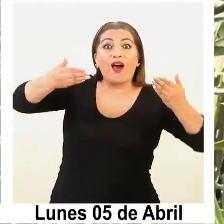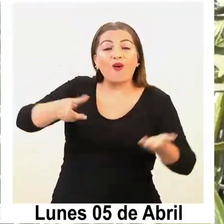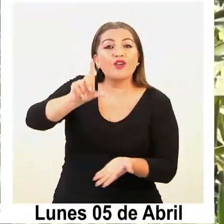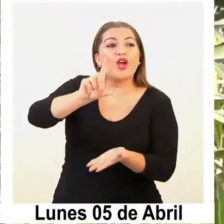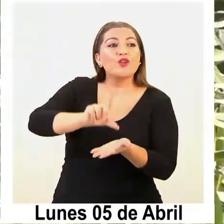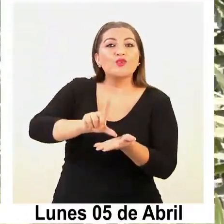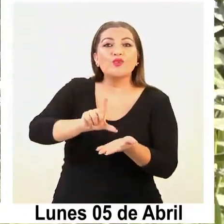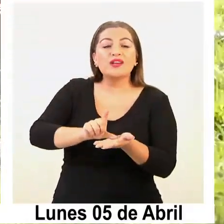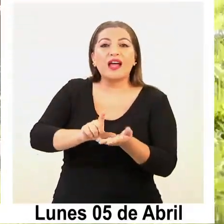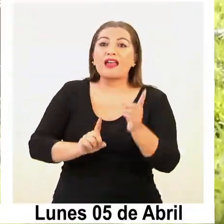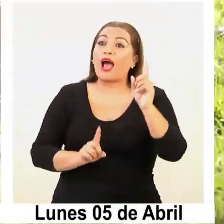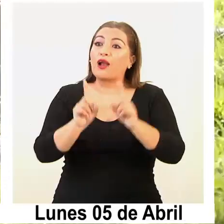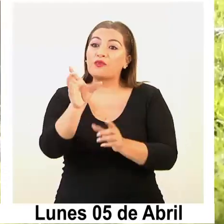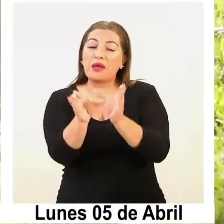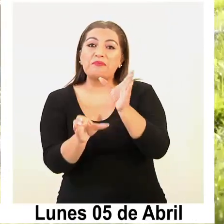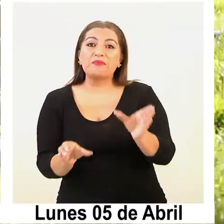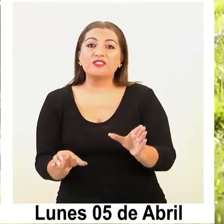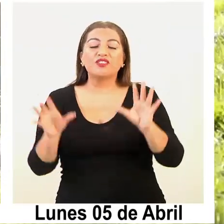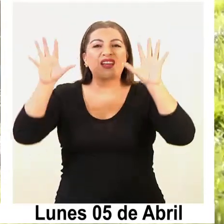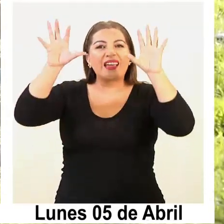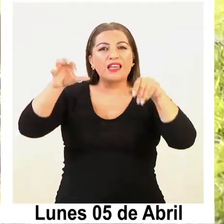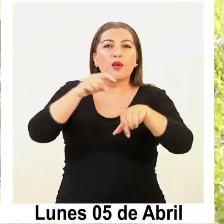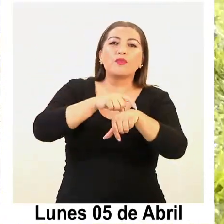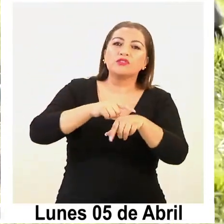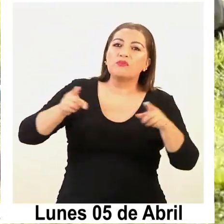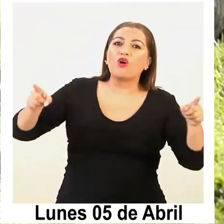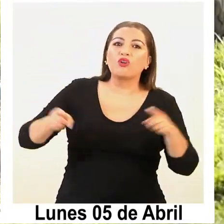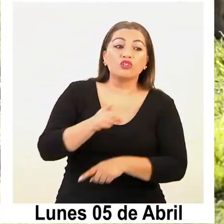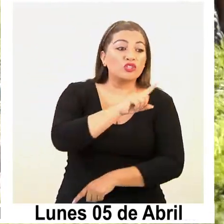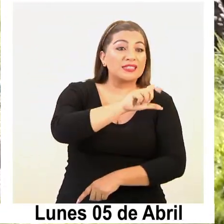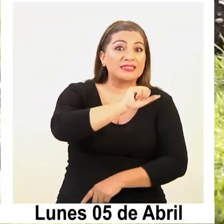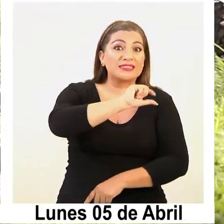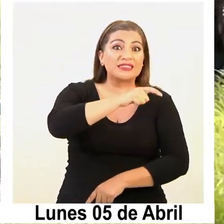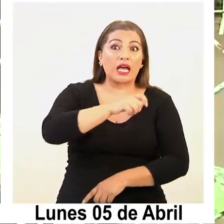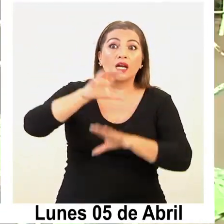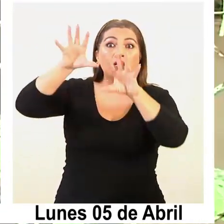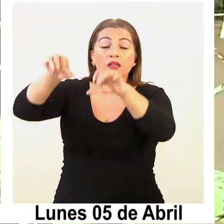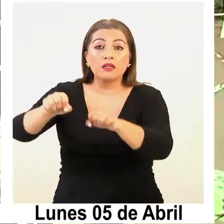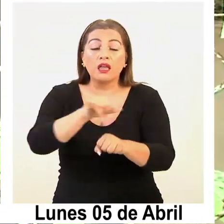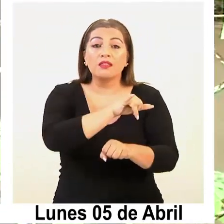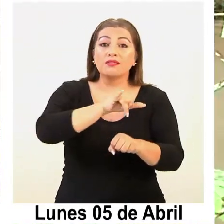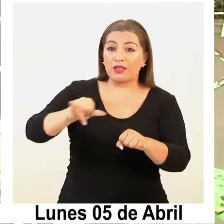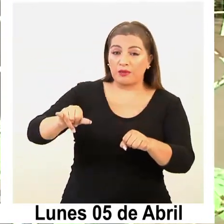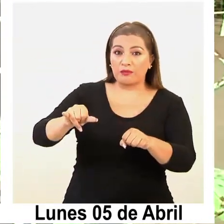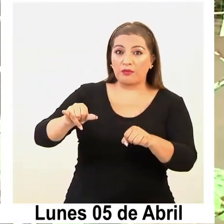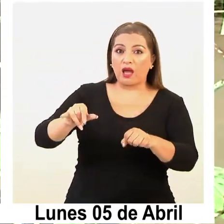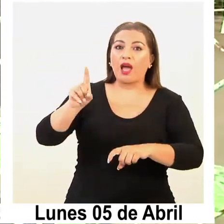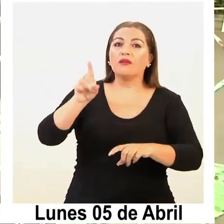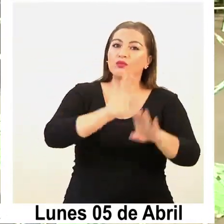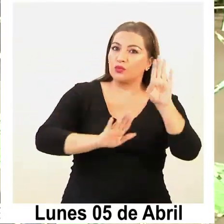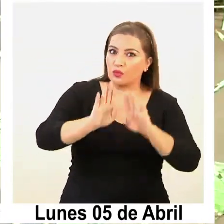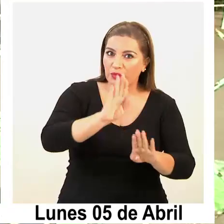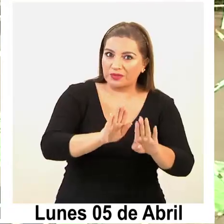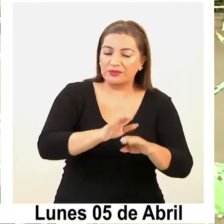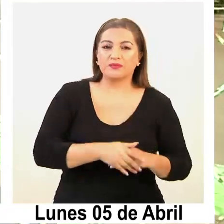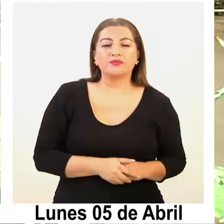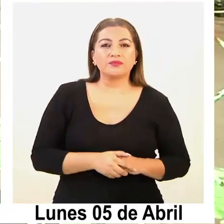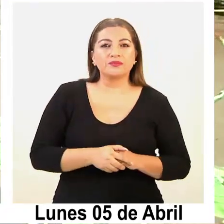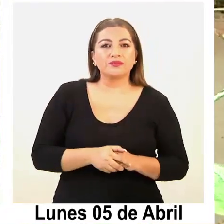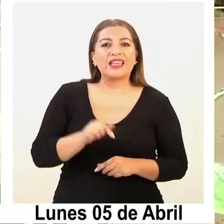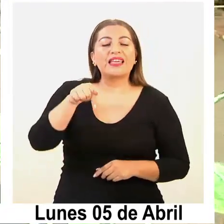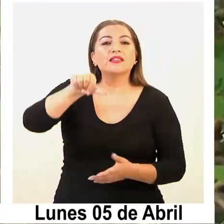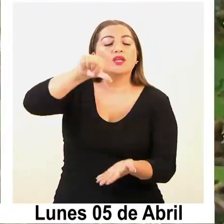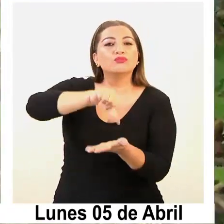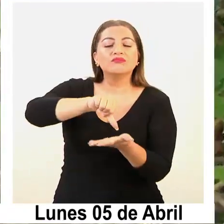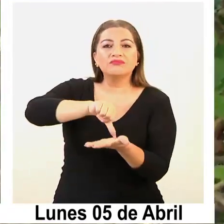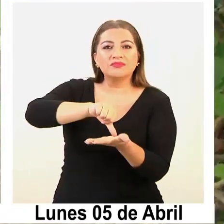un lugar de tránsito para aquellos animales que son incautados por el SAG y entregados para su custodia. Esto es